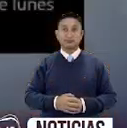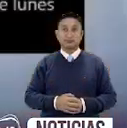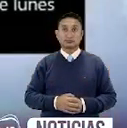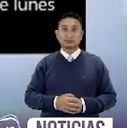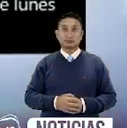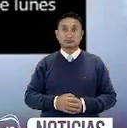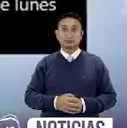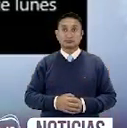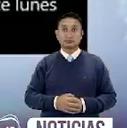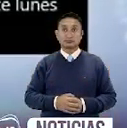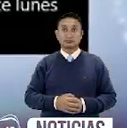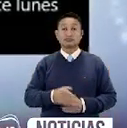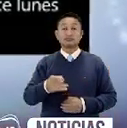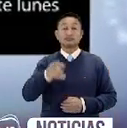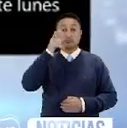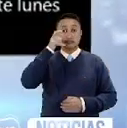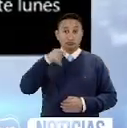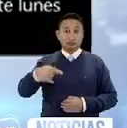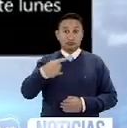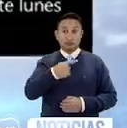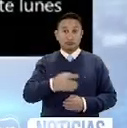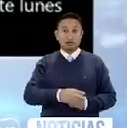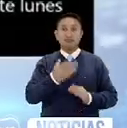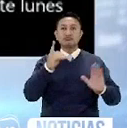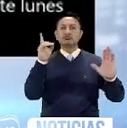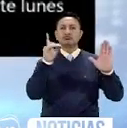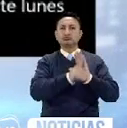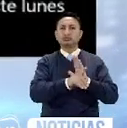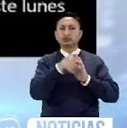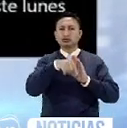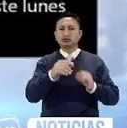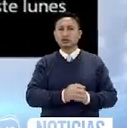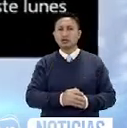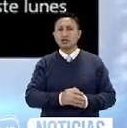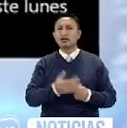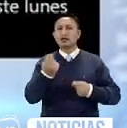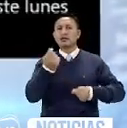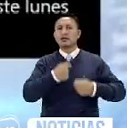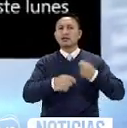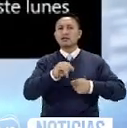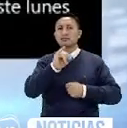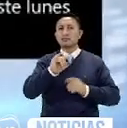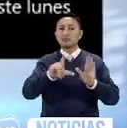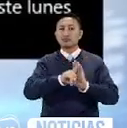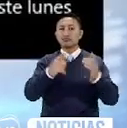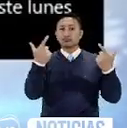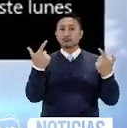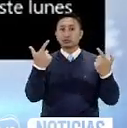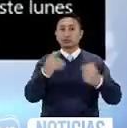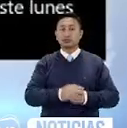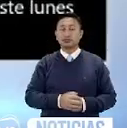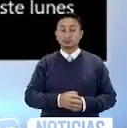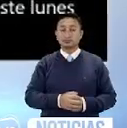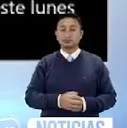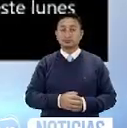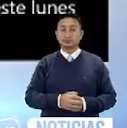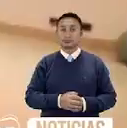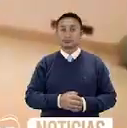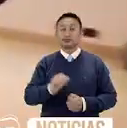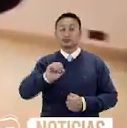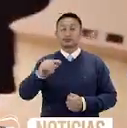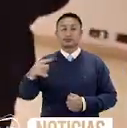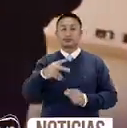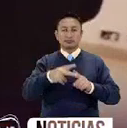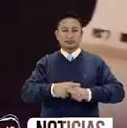Por su parte, la fiscalía informó que formuló cargos por el presunto delito de tráfico ilícito de armas en este caso. Asimismo, comenzaron